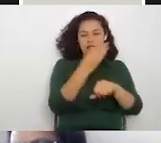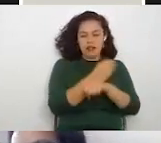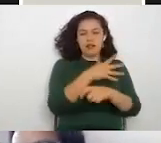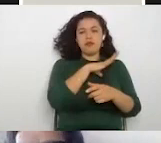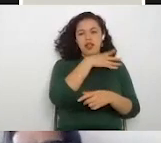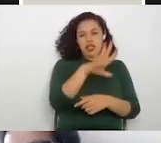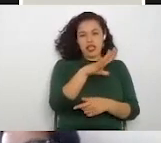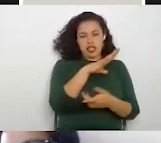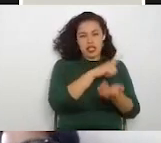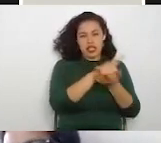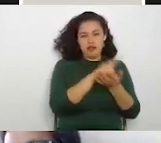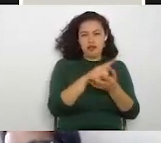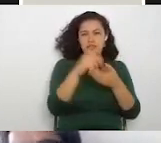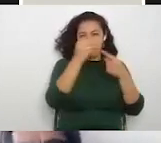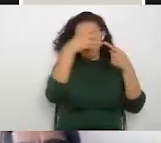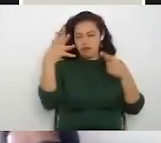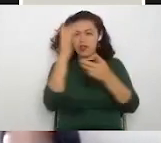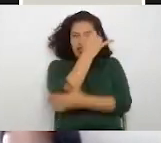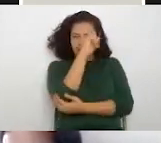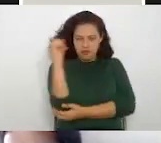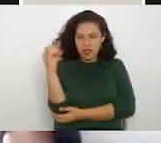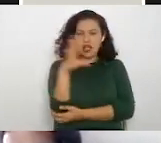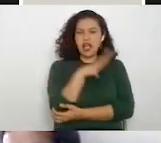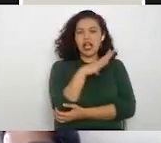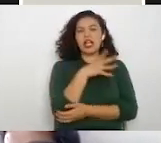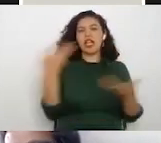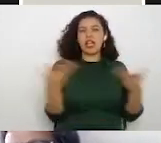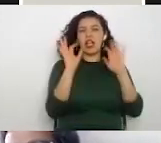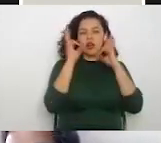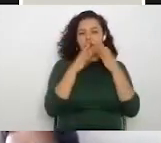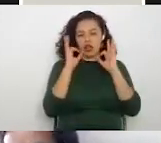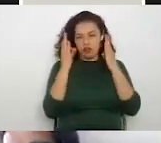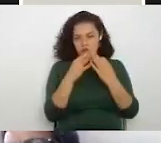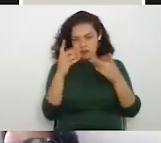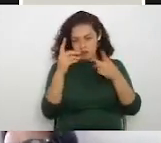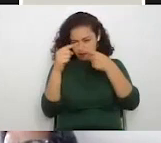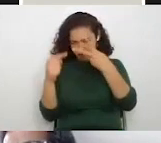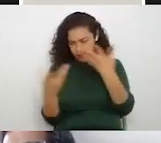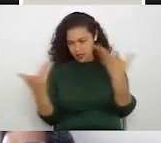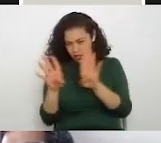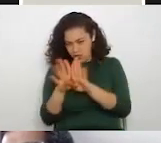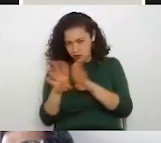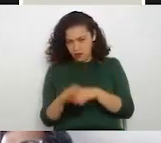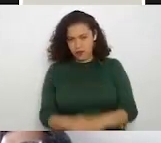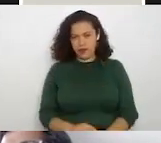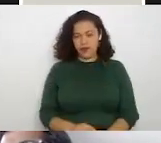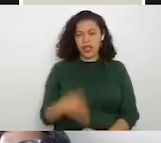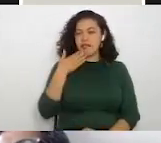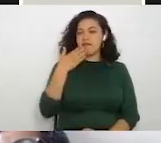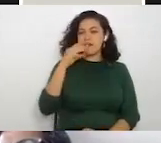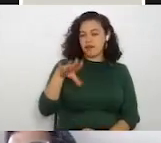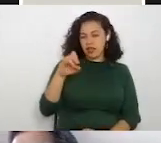cabo el de la jardinería, el de la limpieza de las instalaciones, etcétera. Así que muy bien, Minerva.